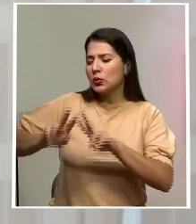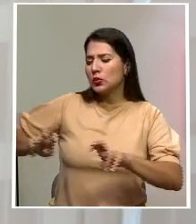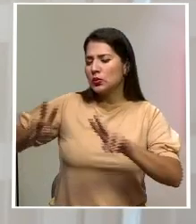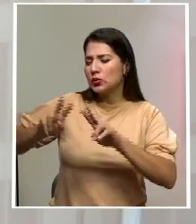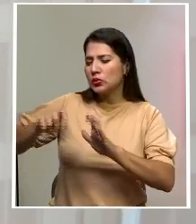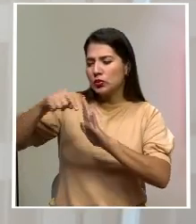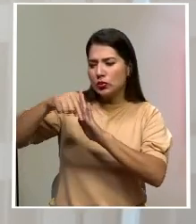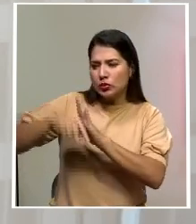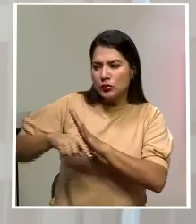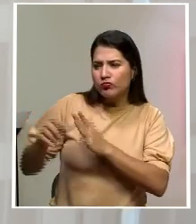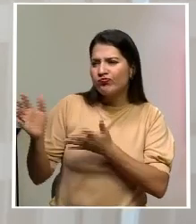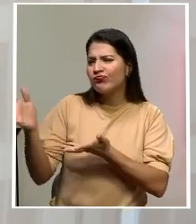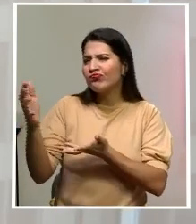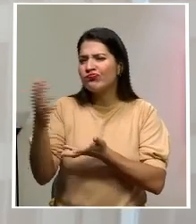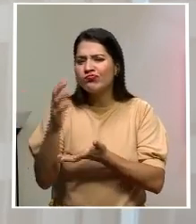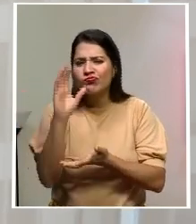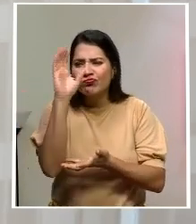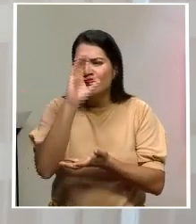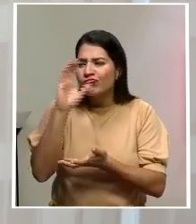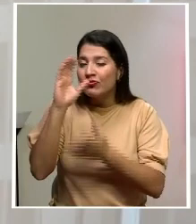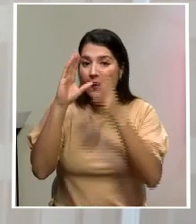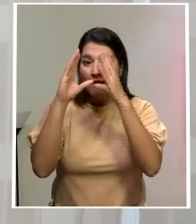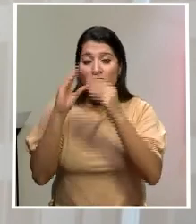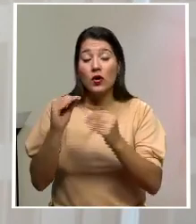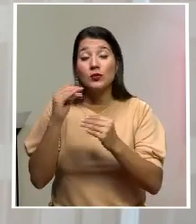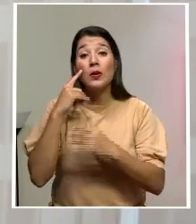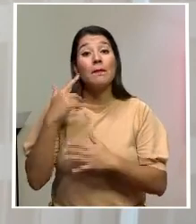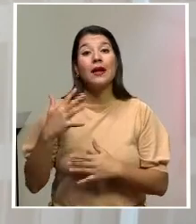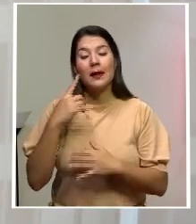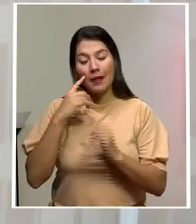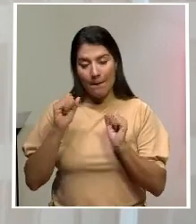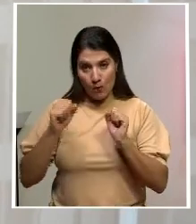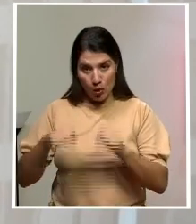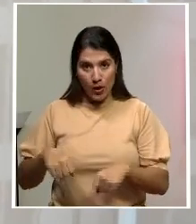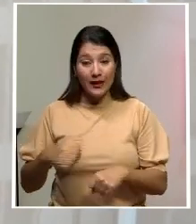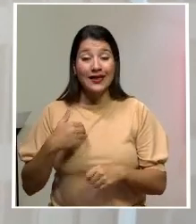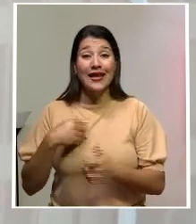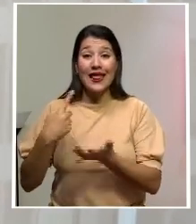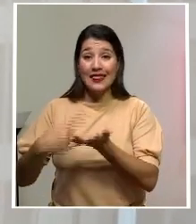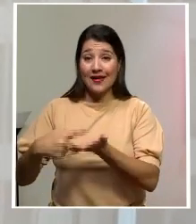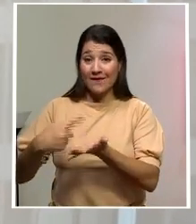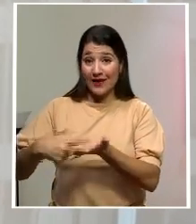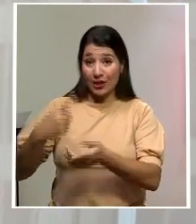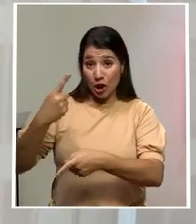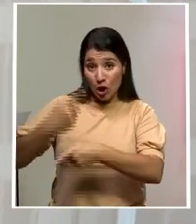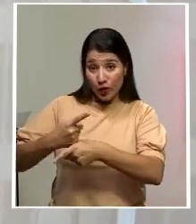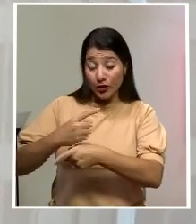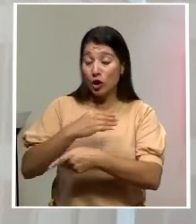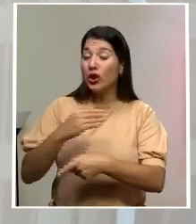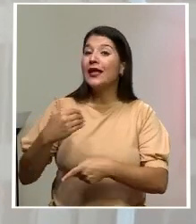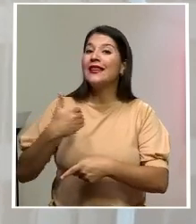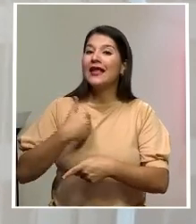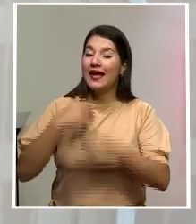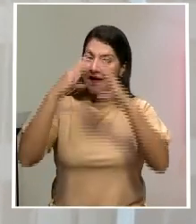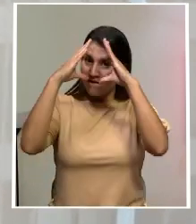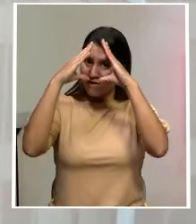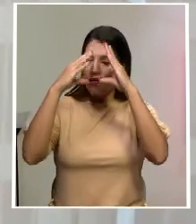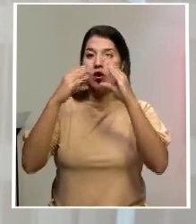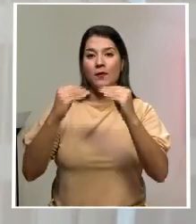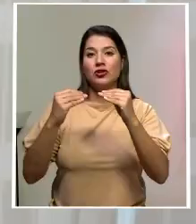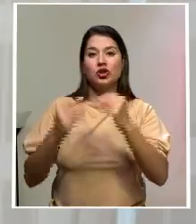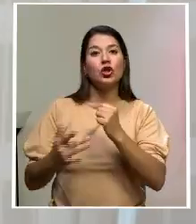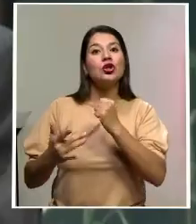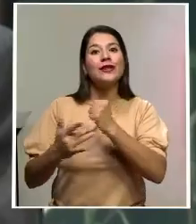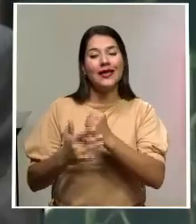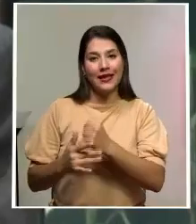de información, para que tengan así el debido debate y cuenten con la información que sustente técnicamente una u